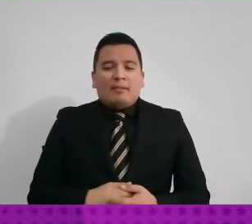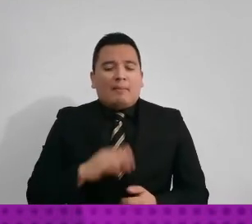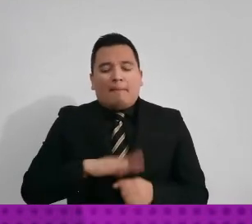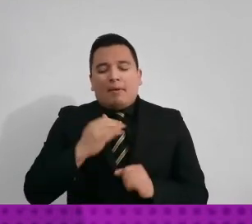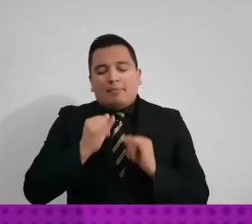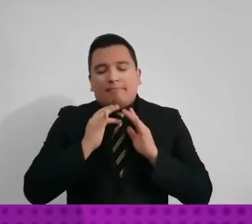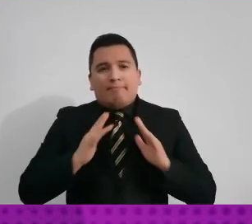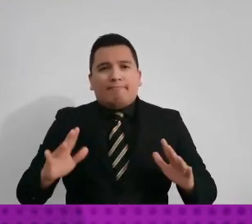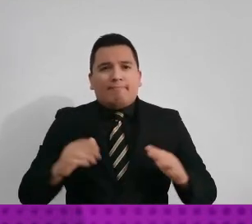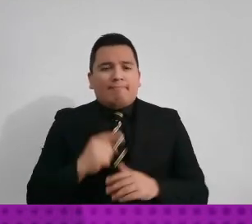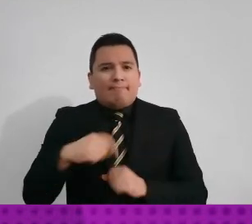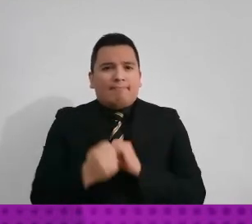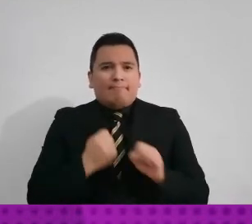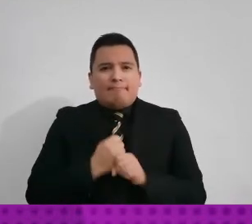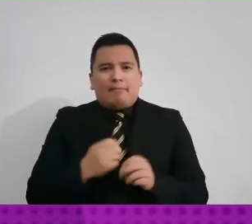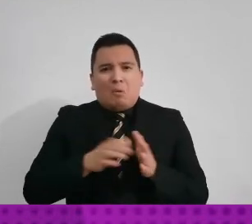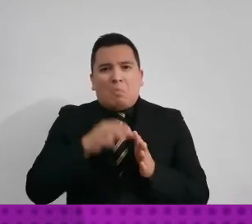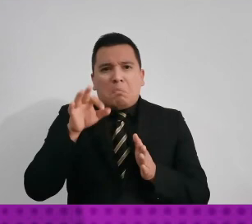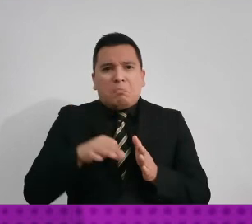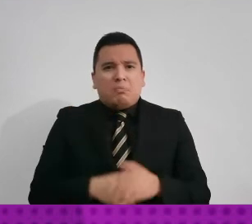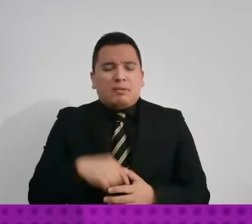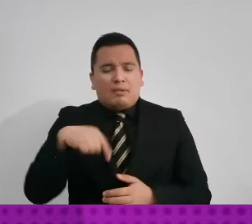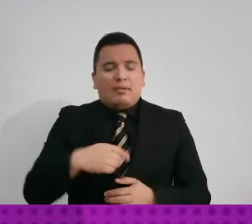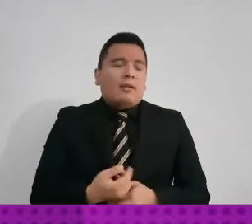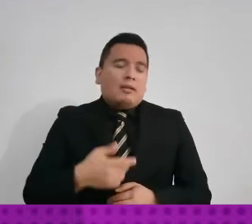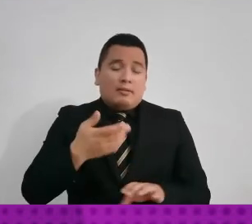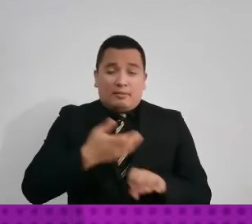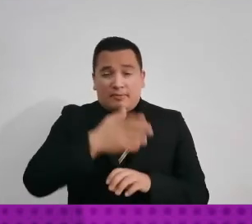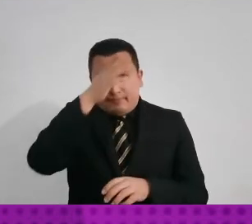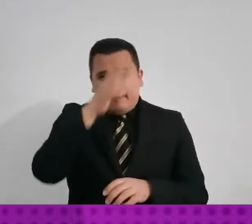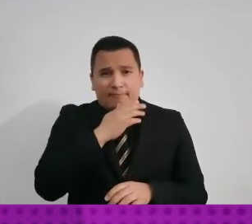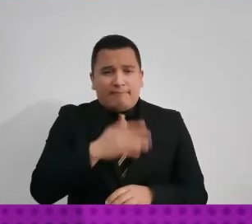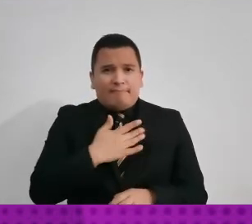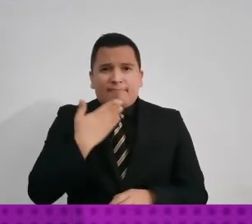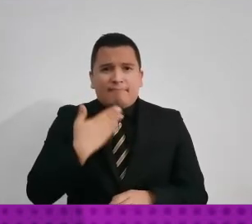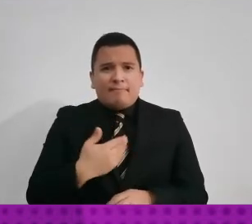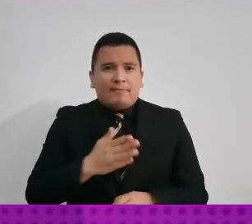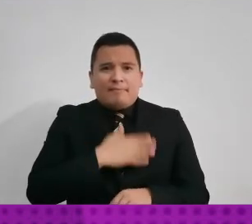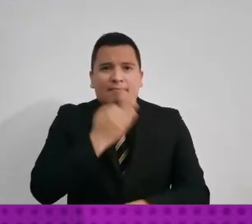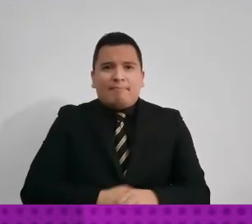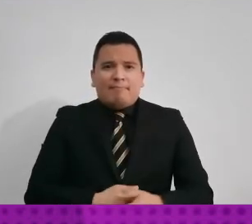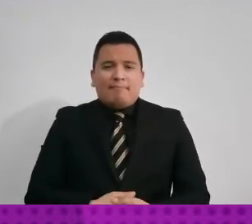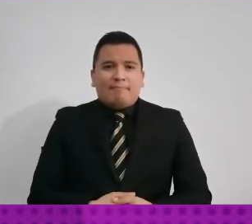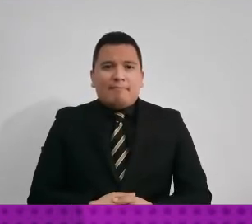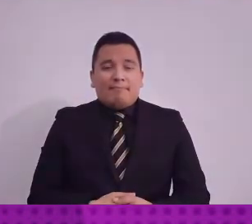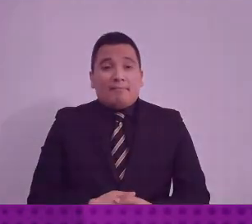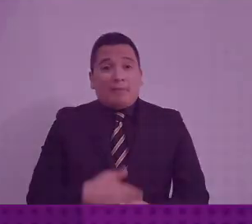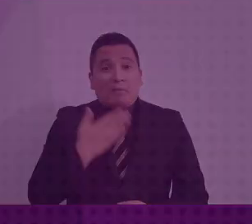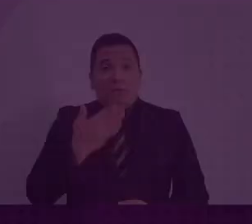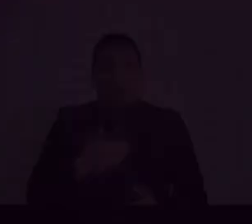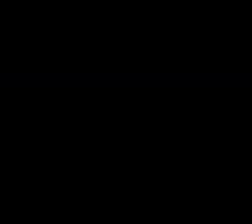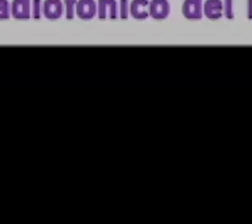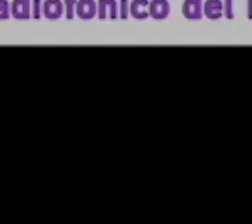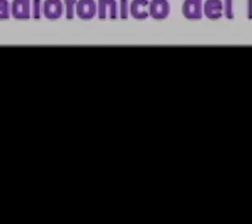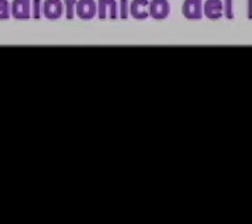pues vamos a tener mucha más información en este año de proceso electoral aquí en el estado de Coahuila. Que esté usted muy bien, muy buenas